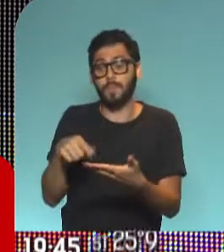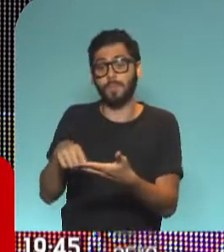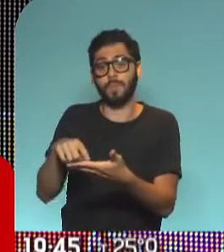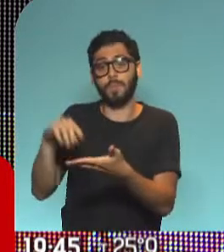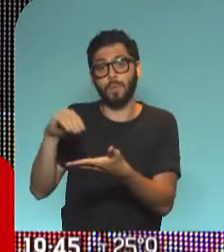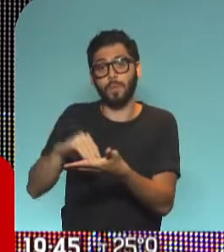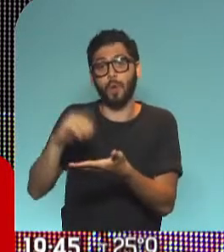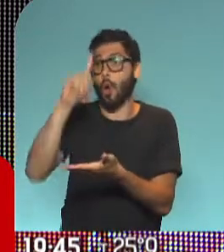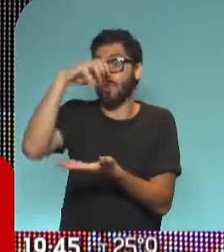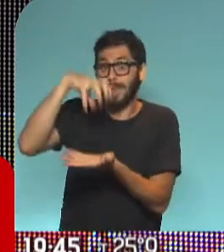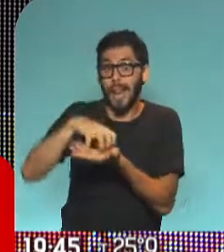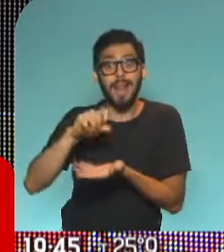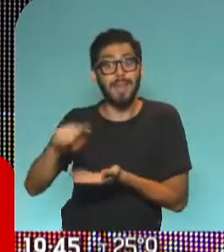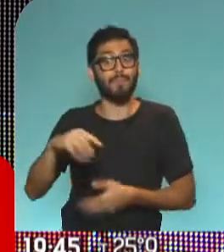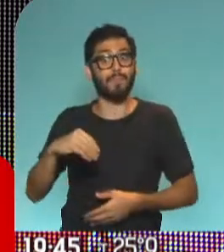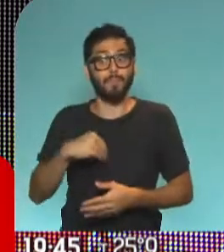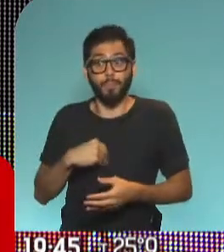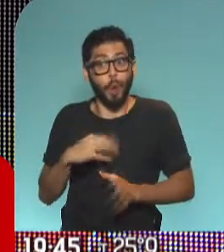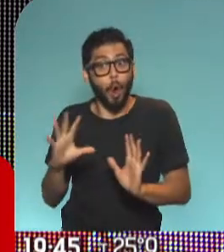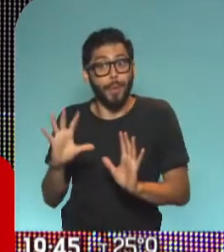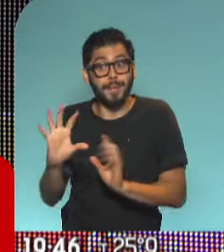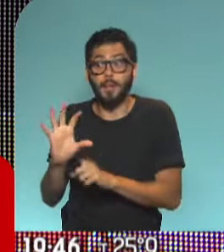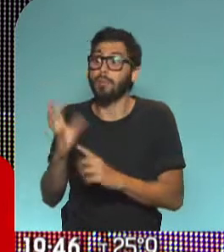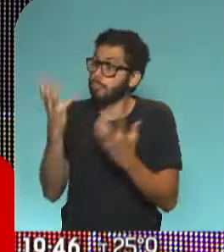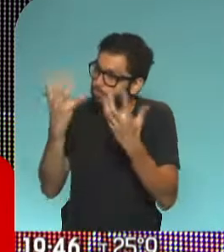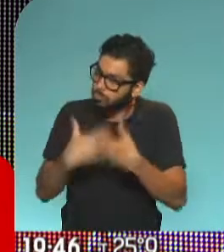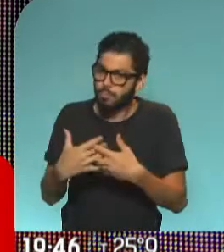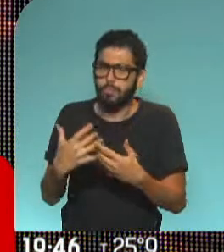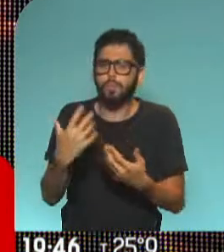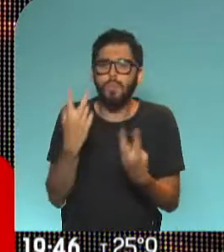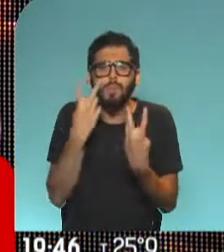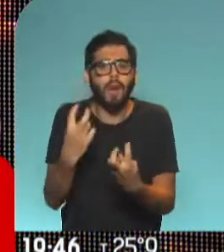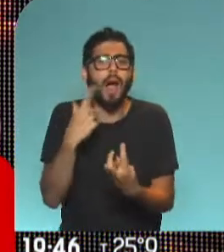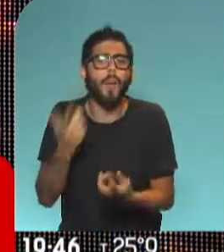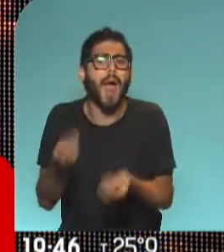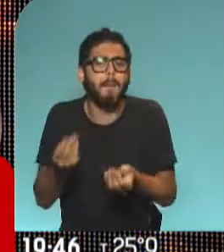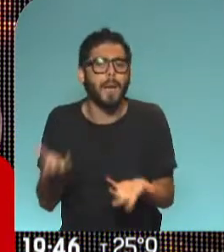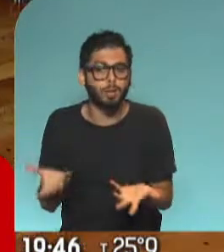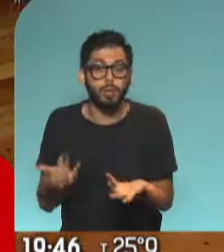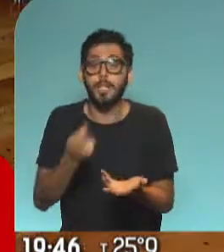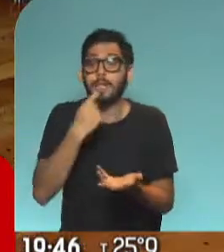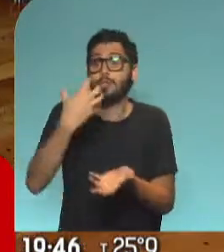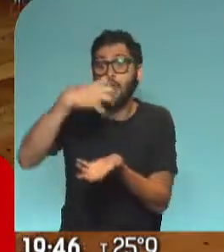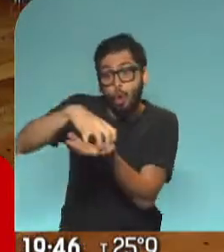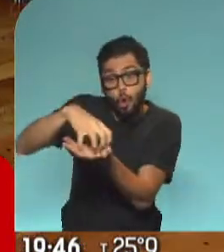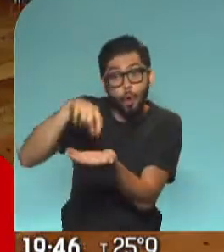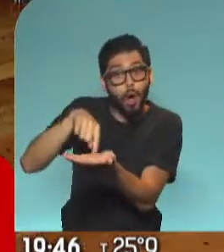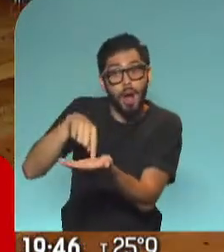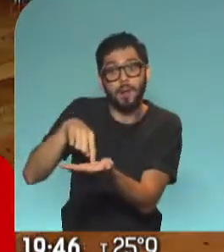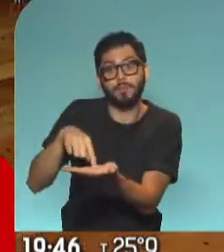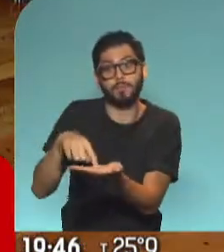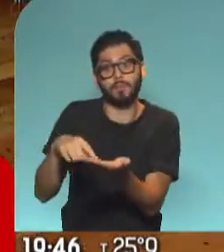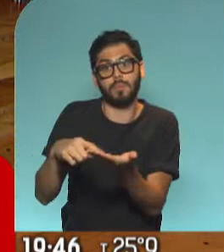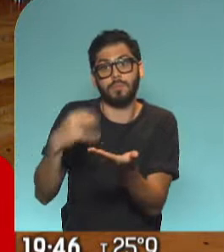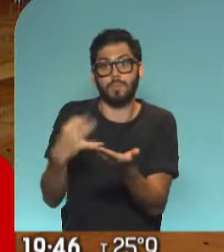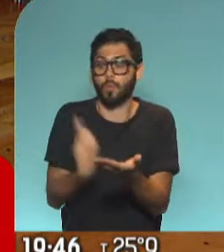es un hospital provincial, inmediatamente hacemos un sumario para ver qué sucedió. Si corresponde al lugar donde se vacunó a la jurisdicción nacional, pues nosotros